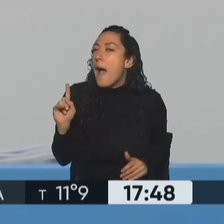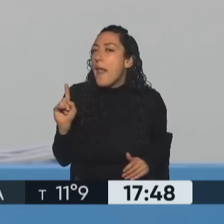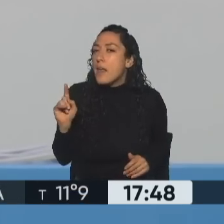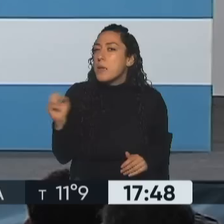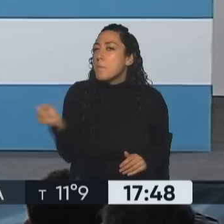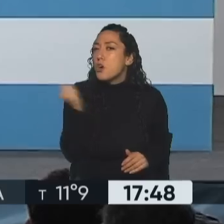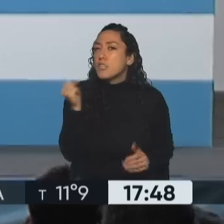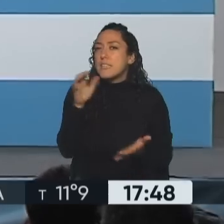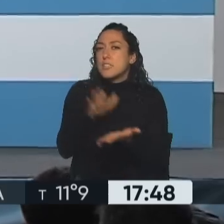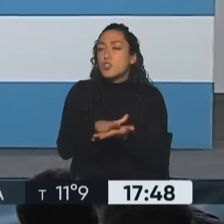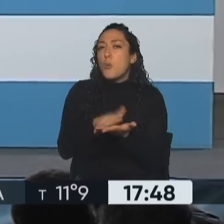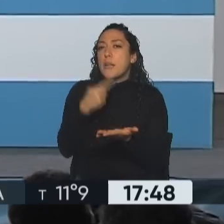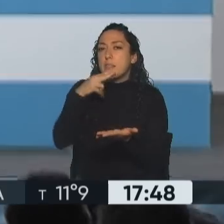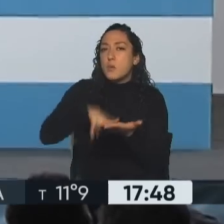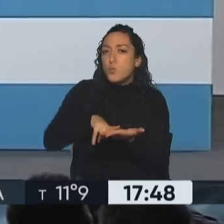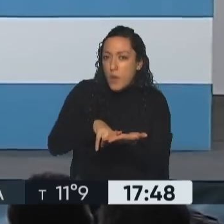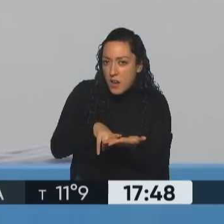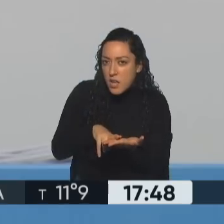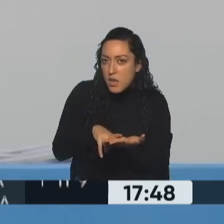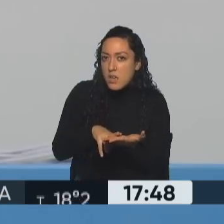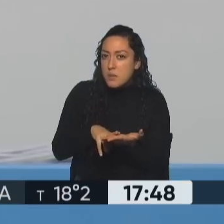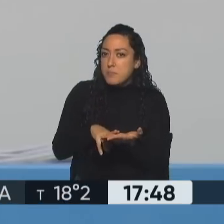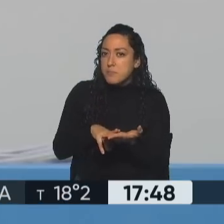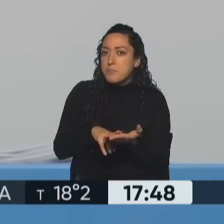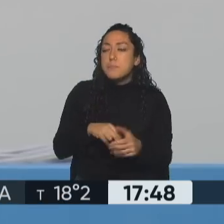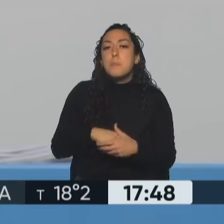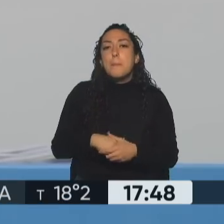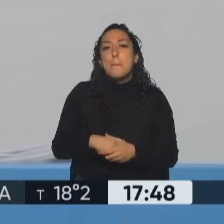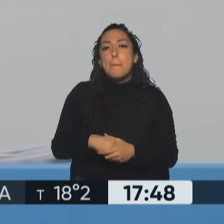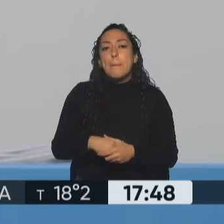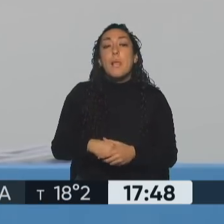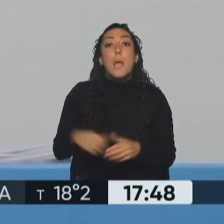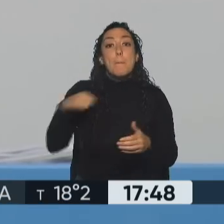importante en materia tributaria? En el ranking de